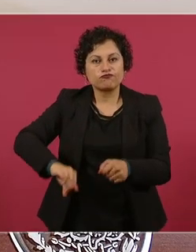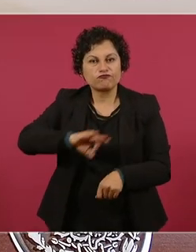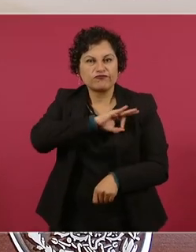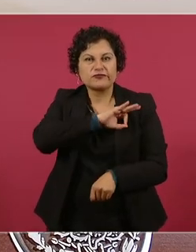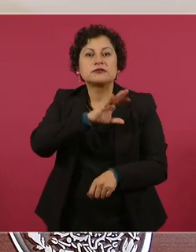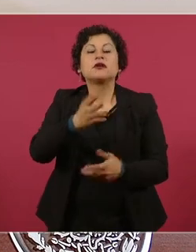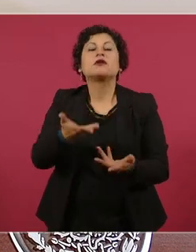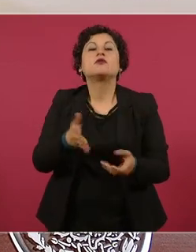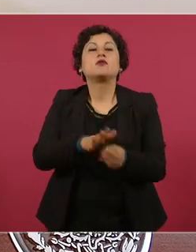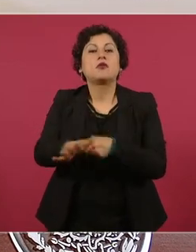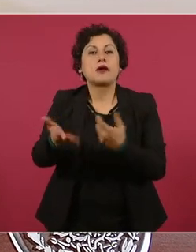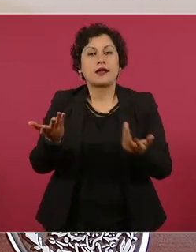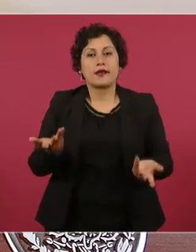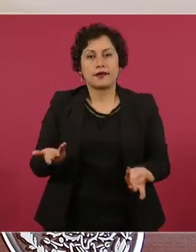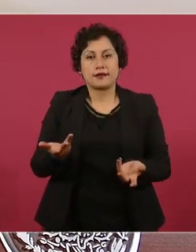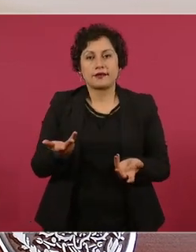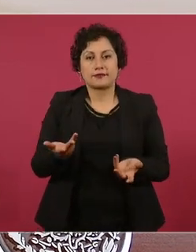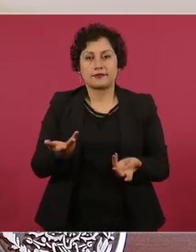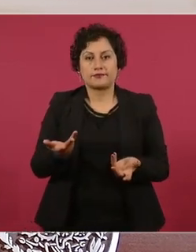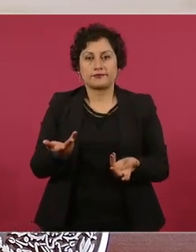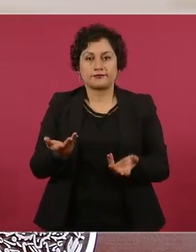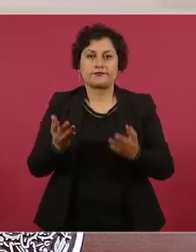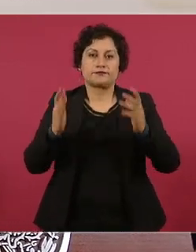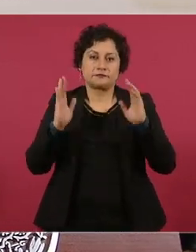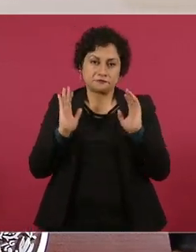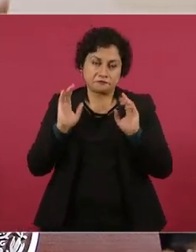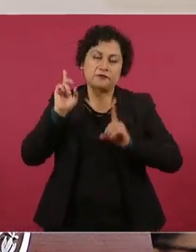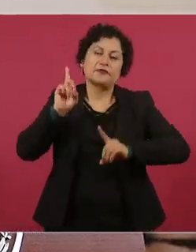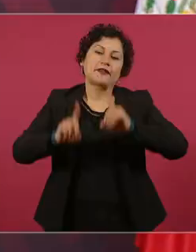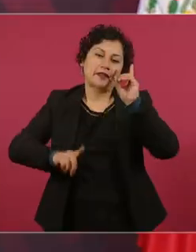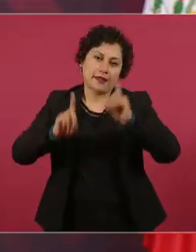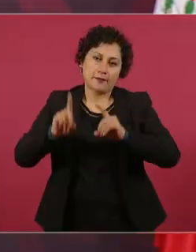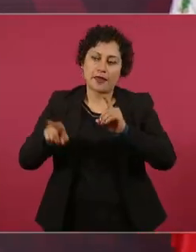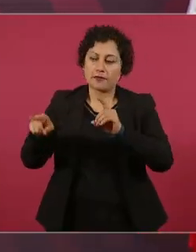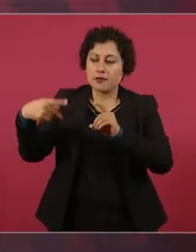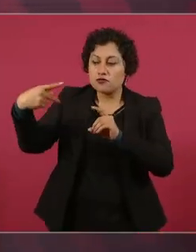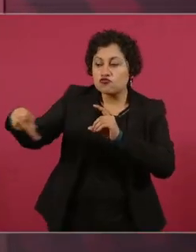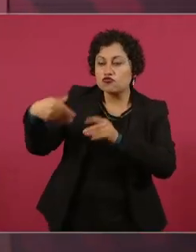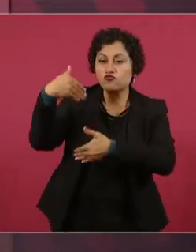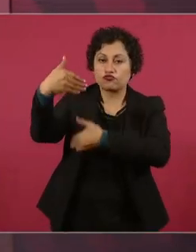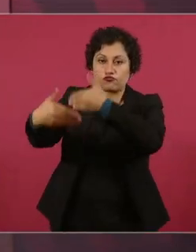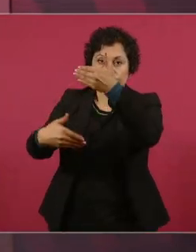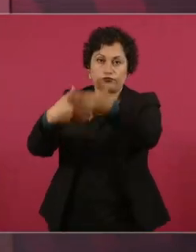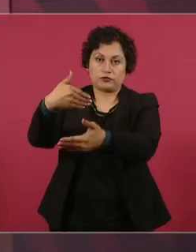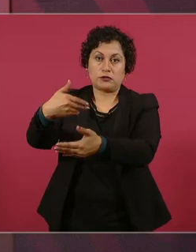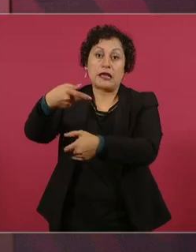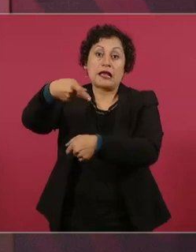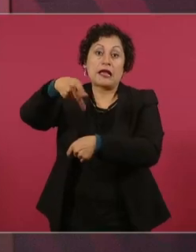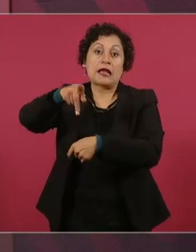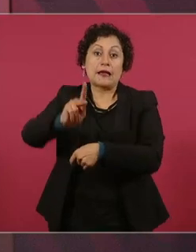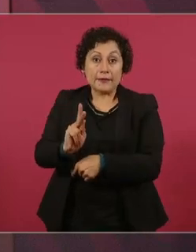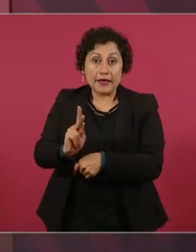pero es mucho mejor que los elija el pueblo.